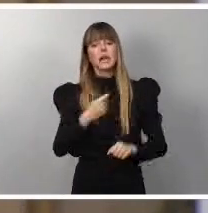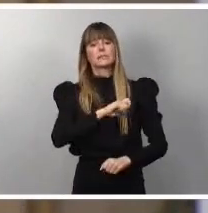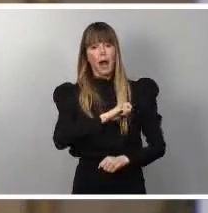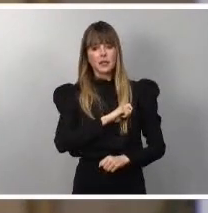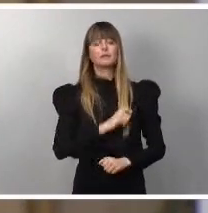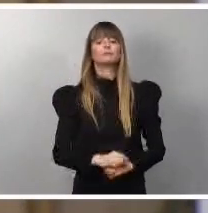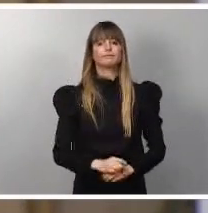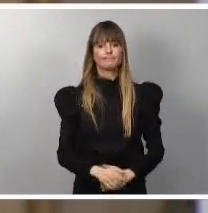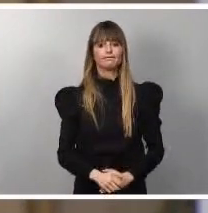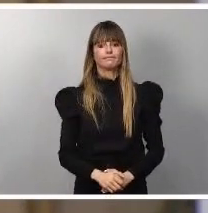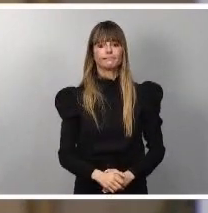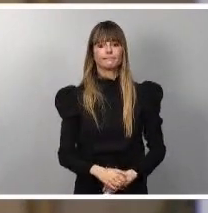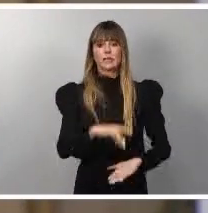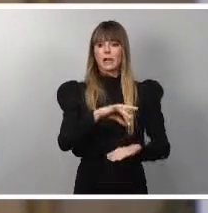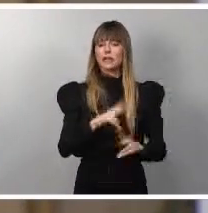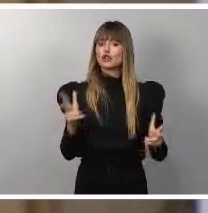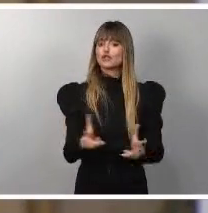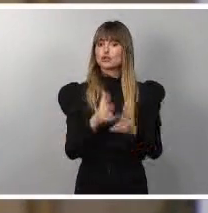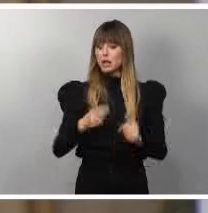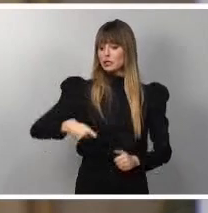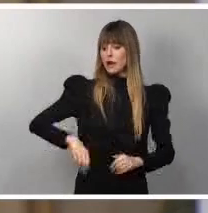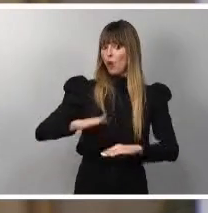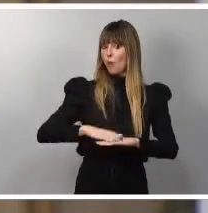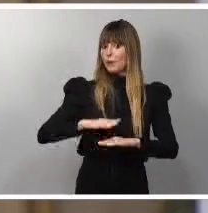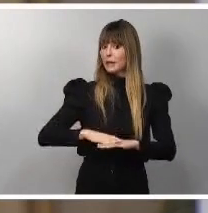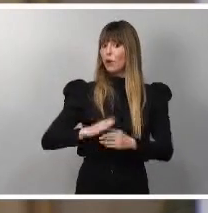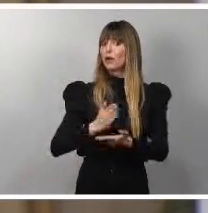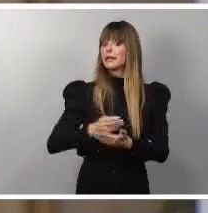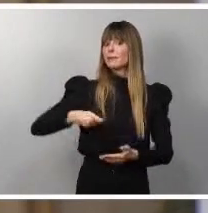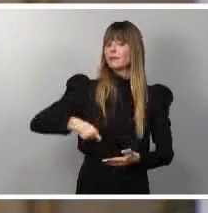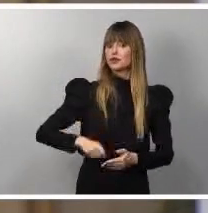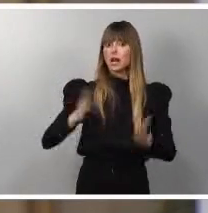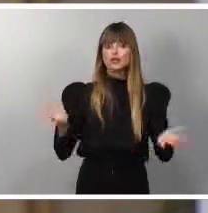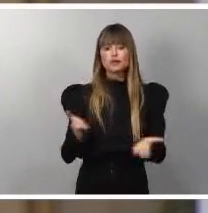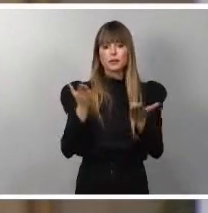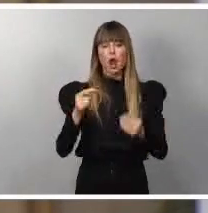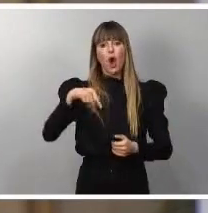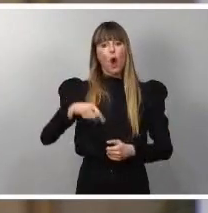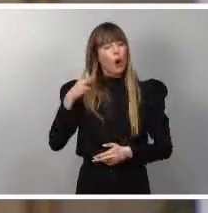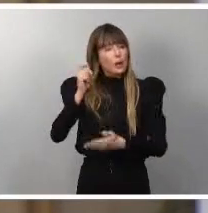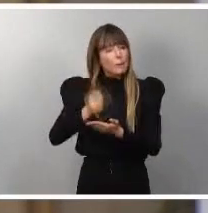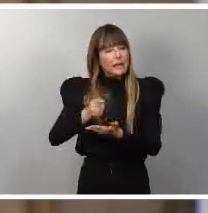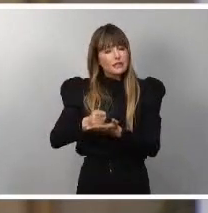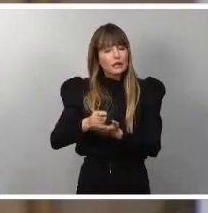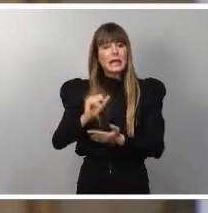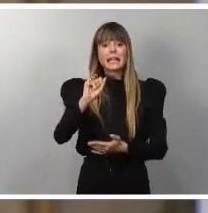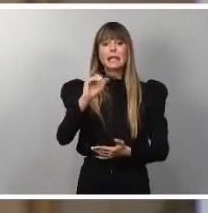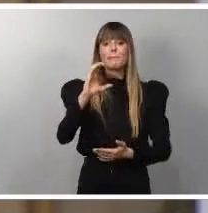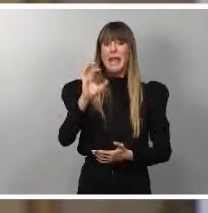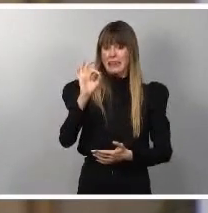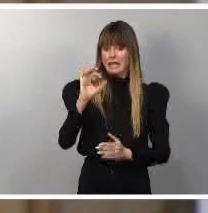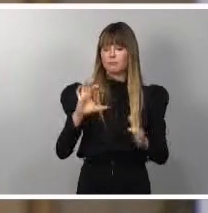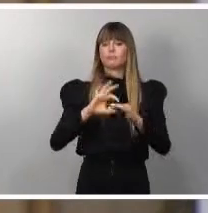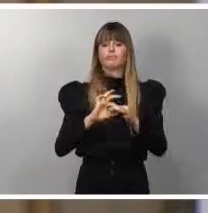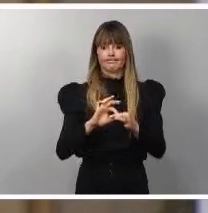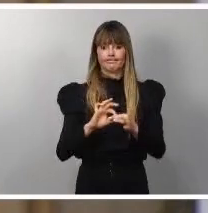Estamos negociando con los agentes sociales la subida del salario mínimo interprofesional. Hoy hemos revalorizado las pensiones conforme al IPC. Hoy hemos